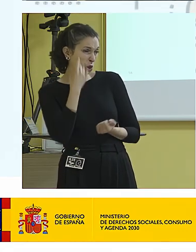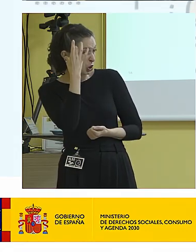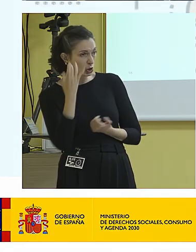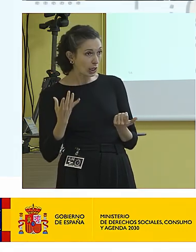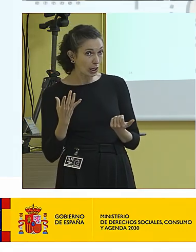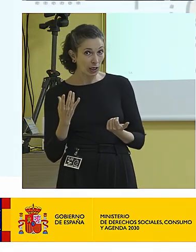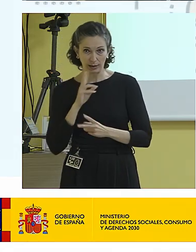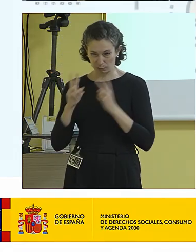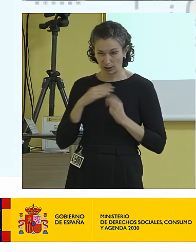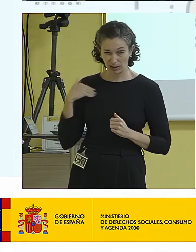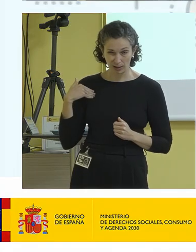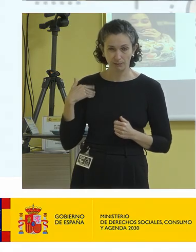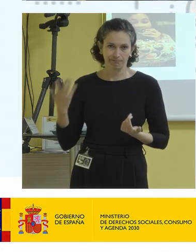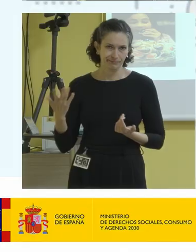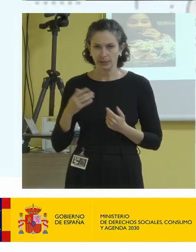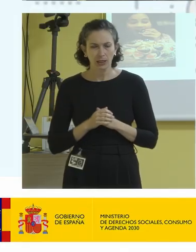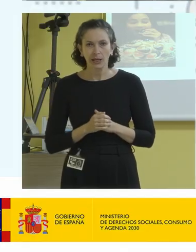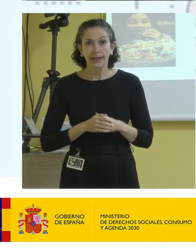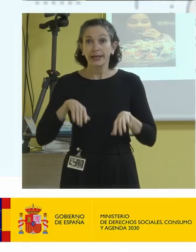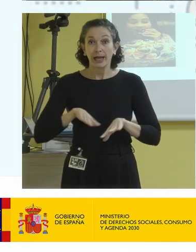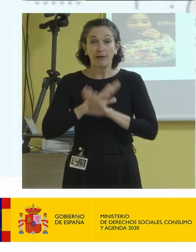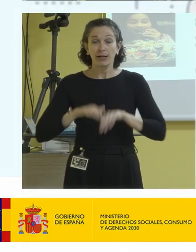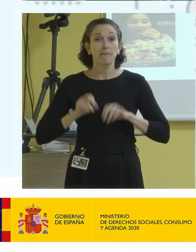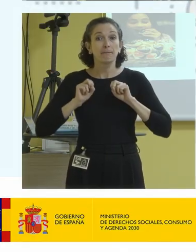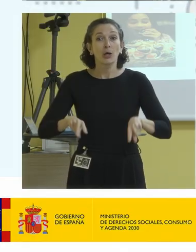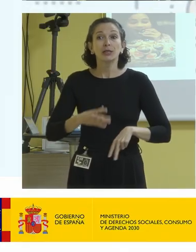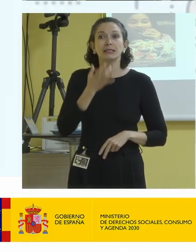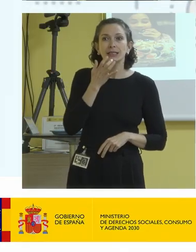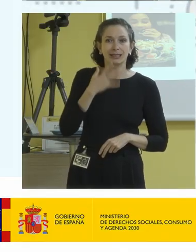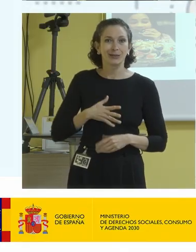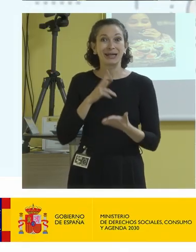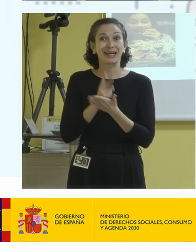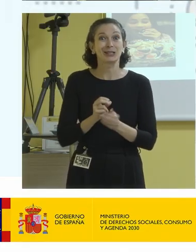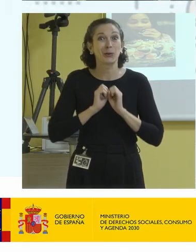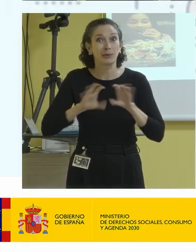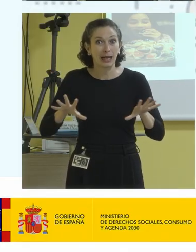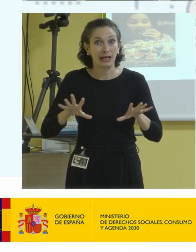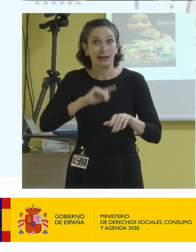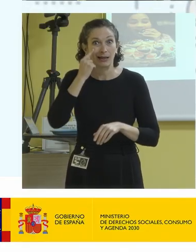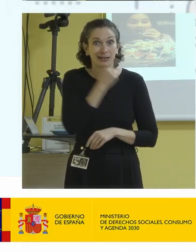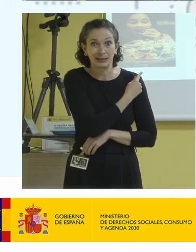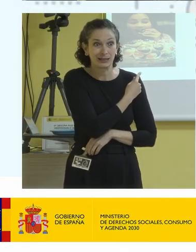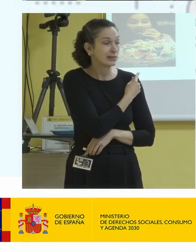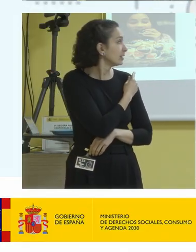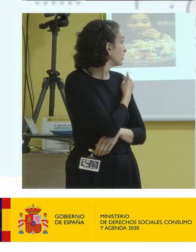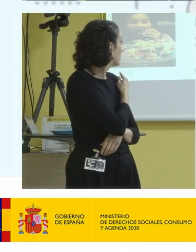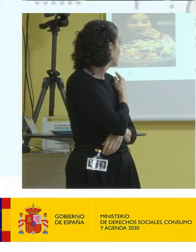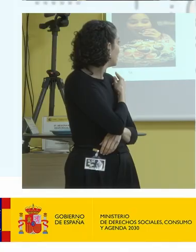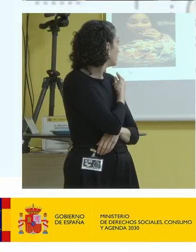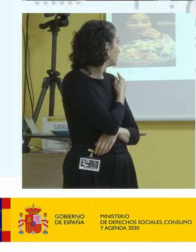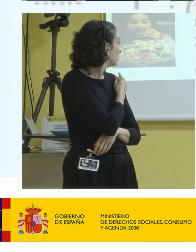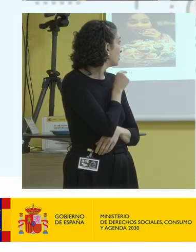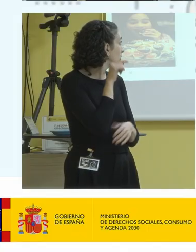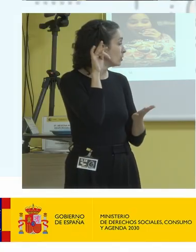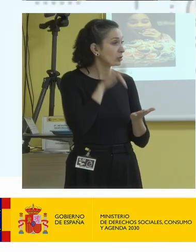conteste a esa pregunta? Claro, obviamente esto se va de madre cuando te encuentras un reto viral, que es este, no sé si lo conocéis, el Tide Pod Challenge, en